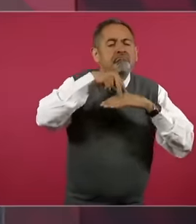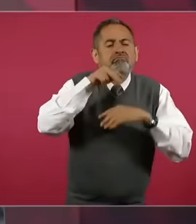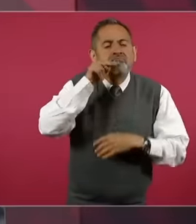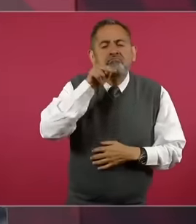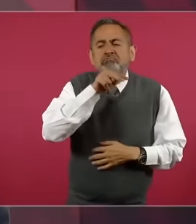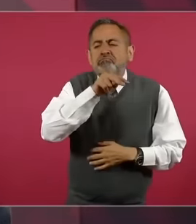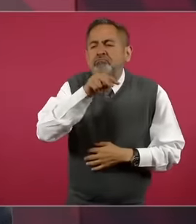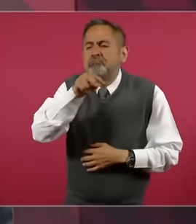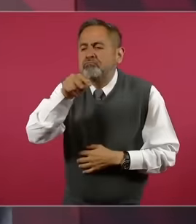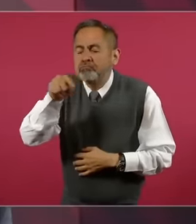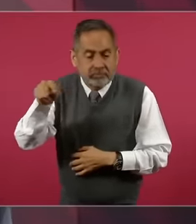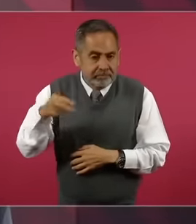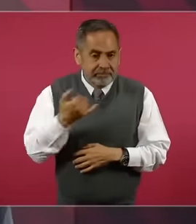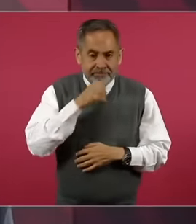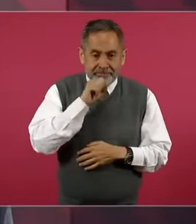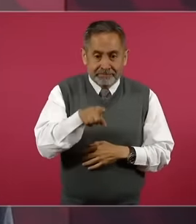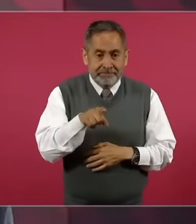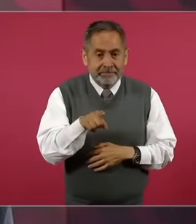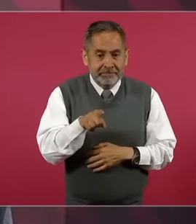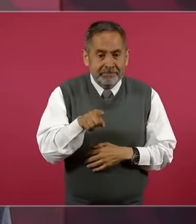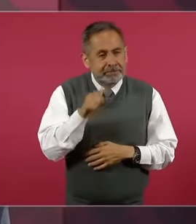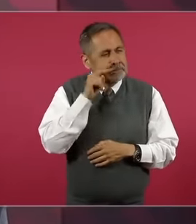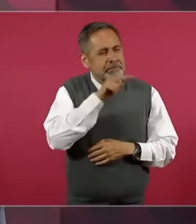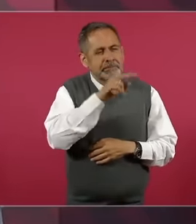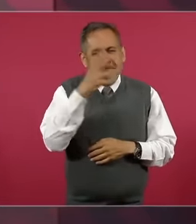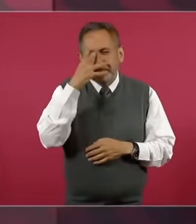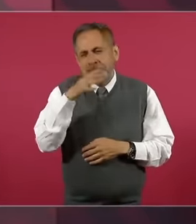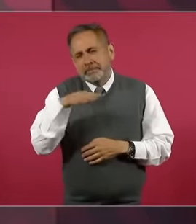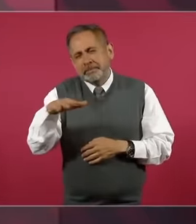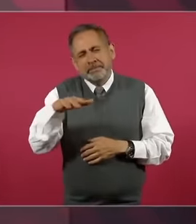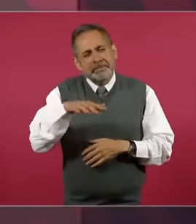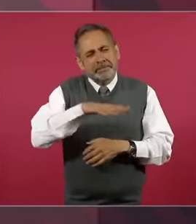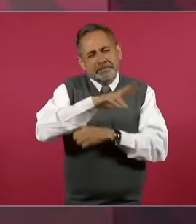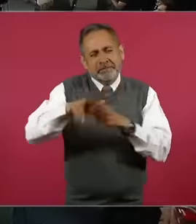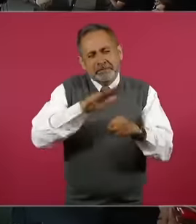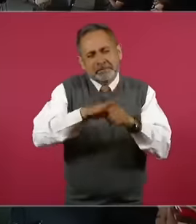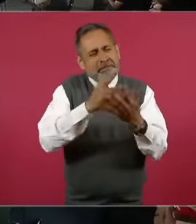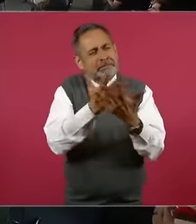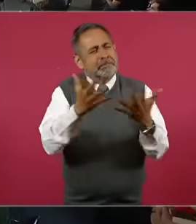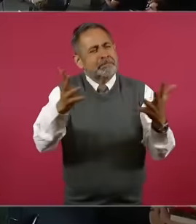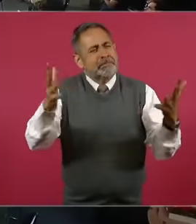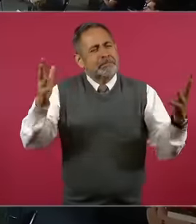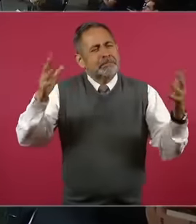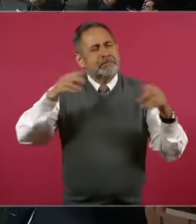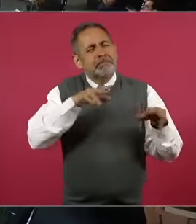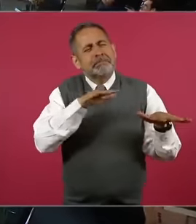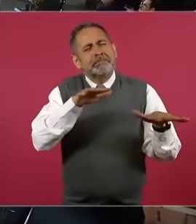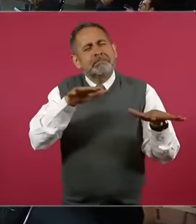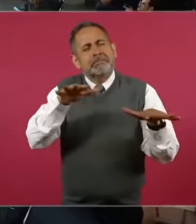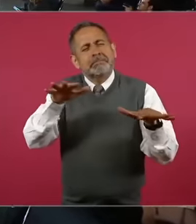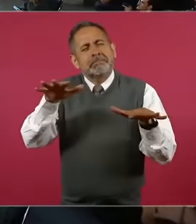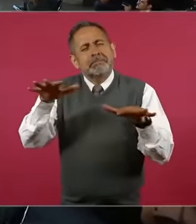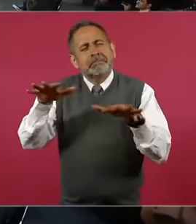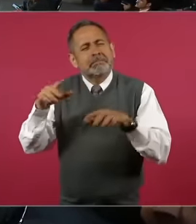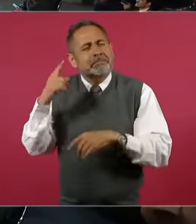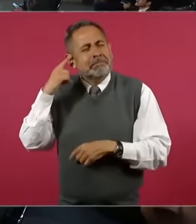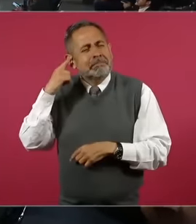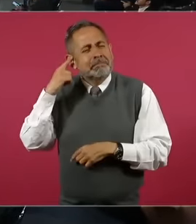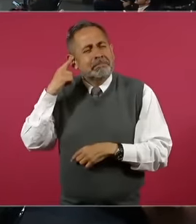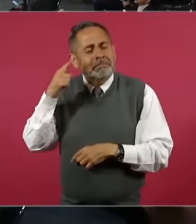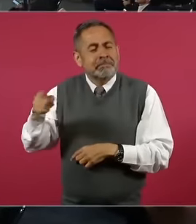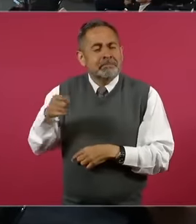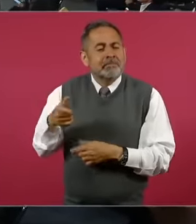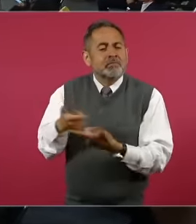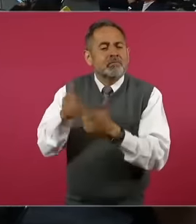además de estar observando la naturaleza, está uno escuchando huapango.